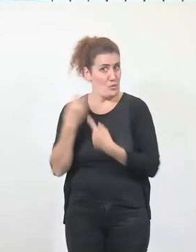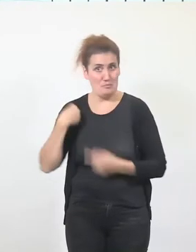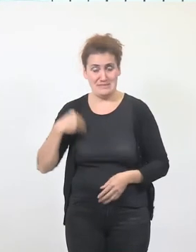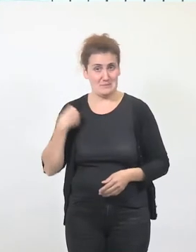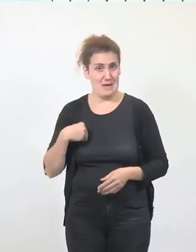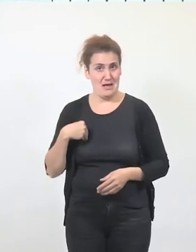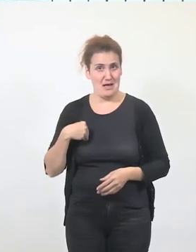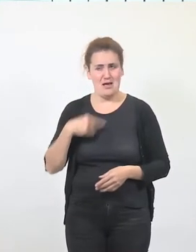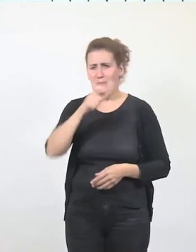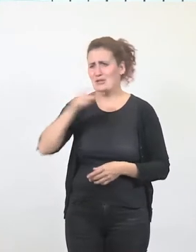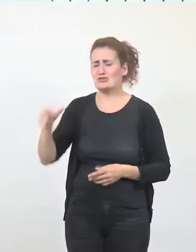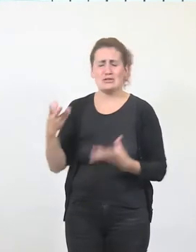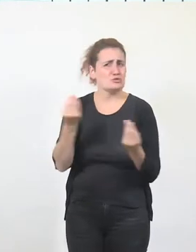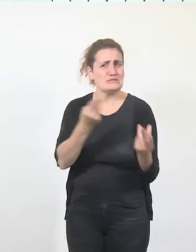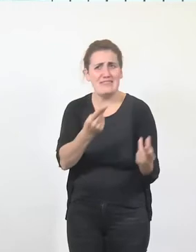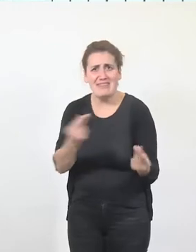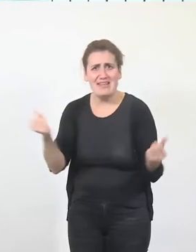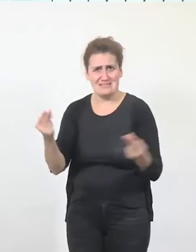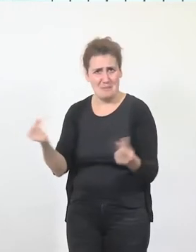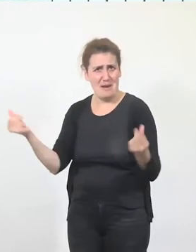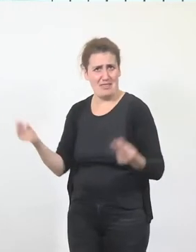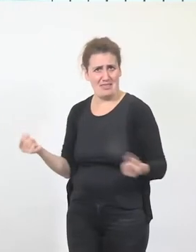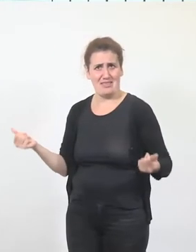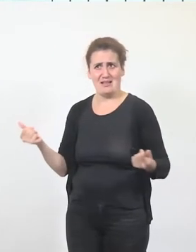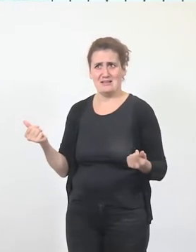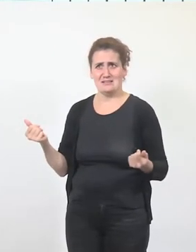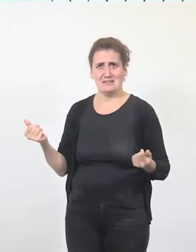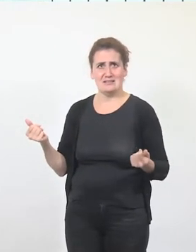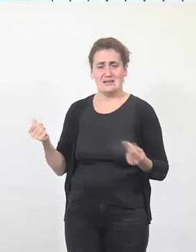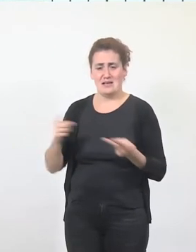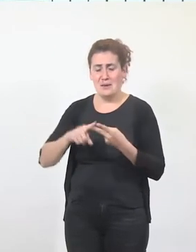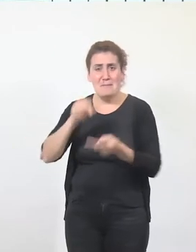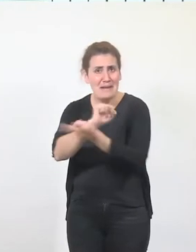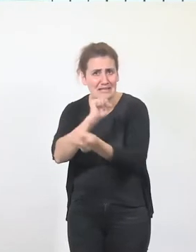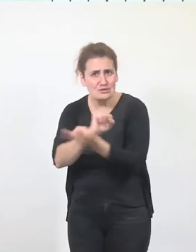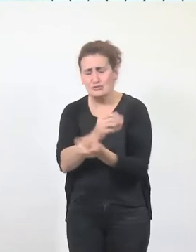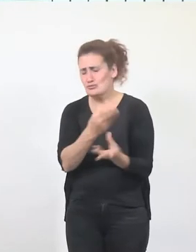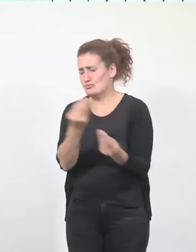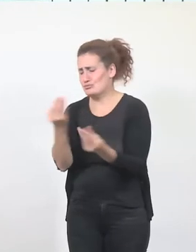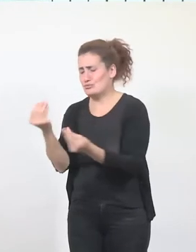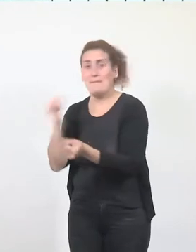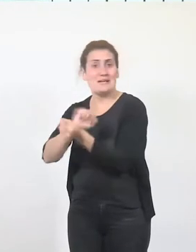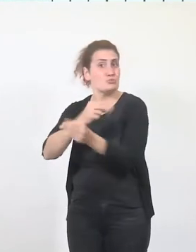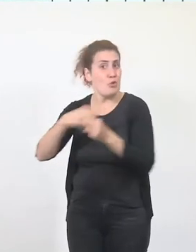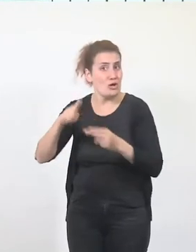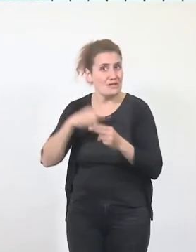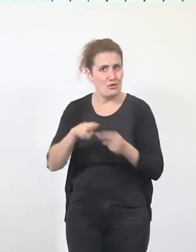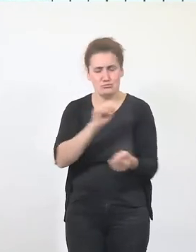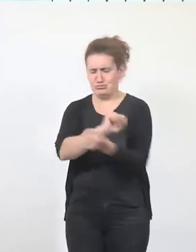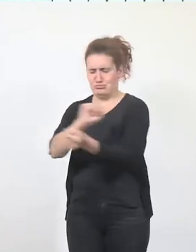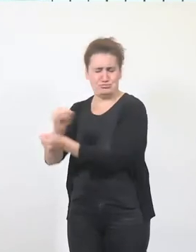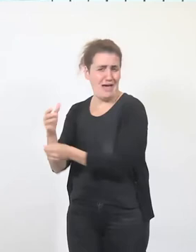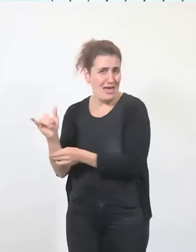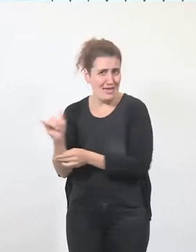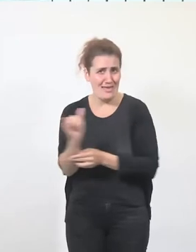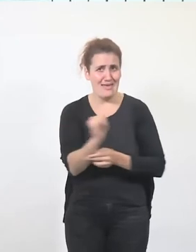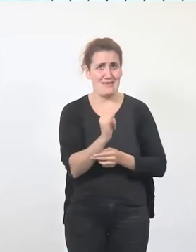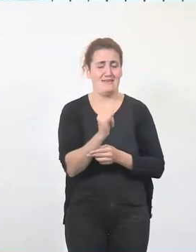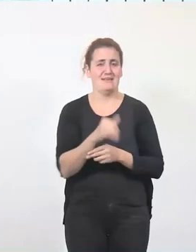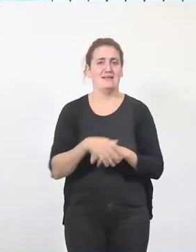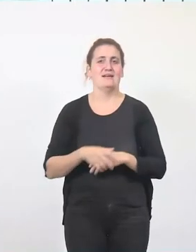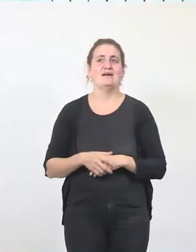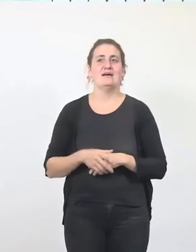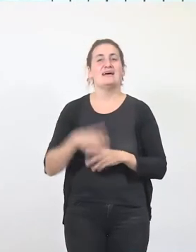gente desaparecida, tenemos mucha gente, muchos presos políticos. Yo creo que este tipo